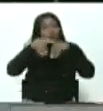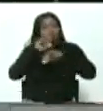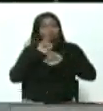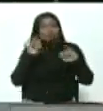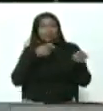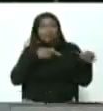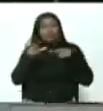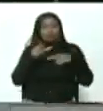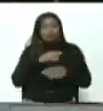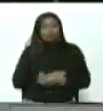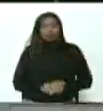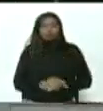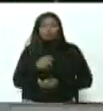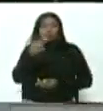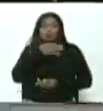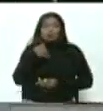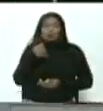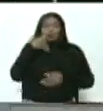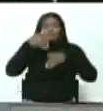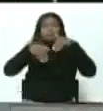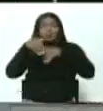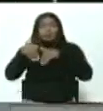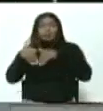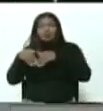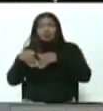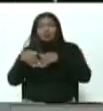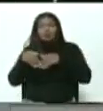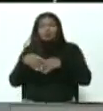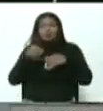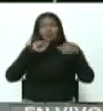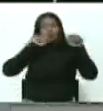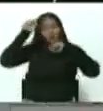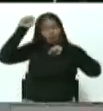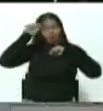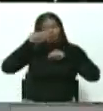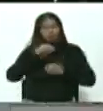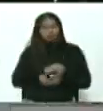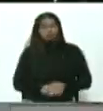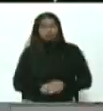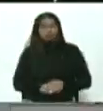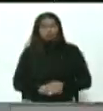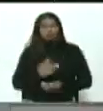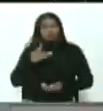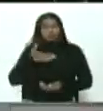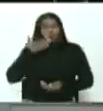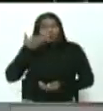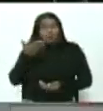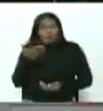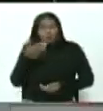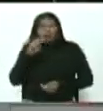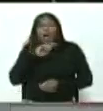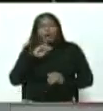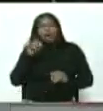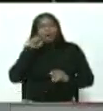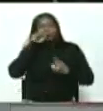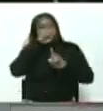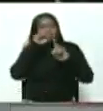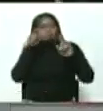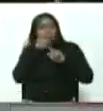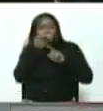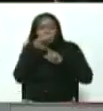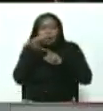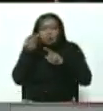listo. Si usted quiere votar por Podemos, Podemos, votar,